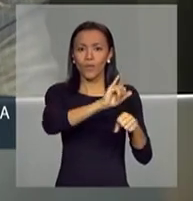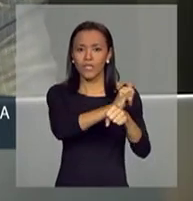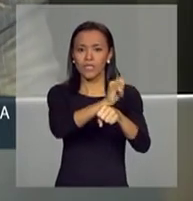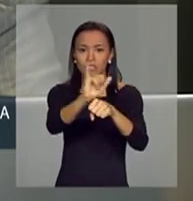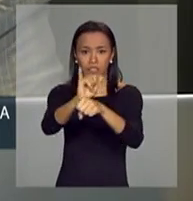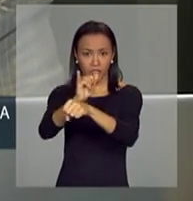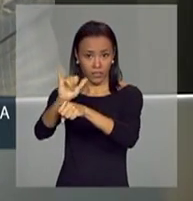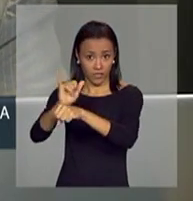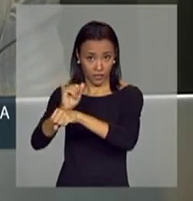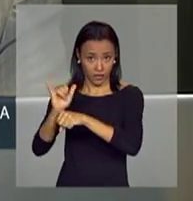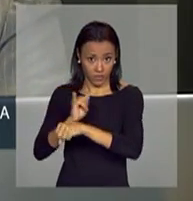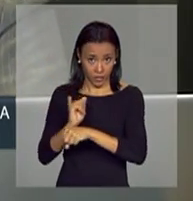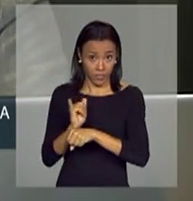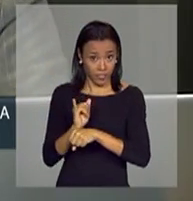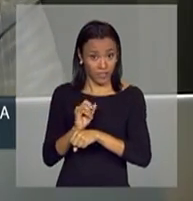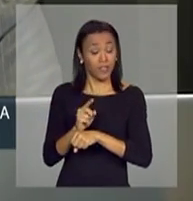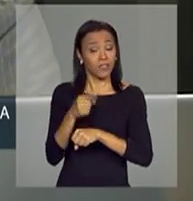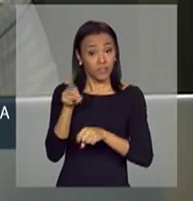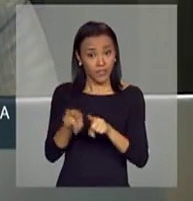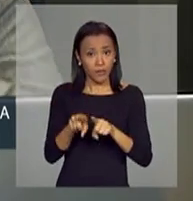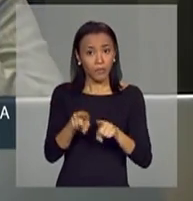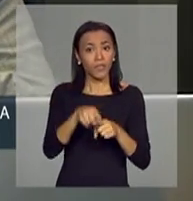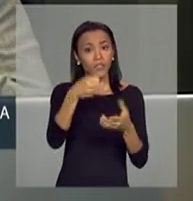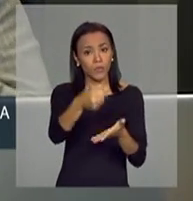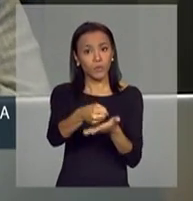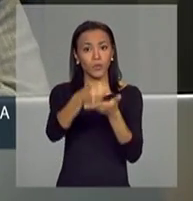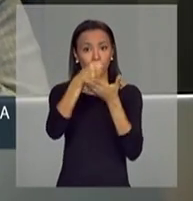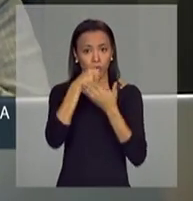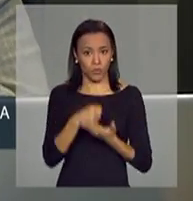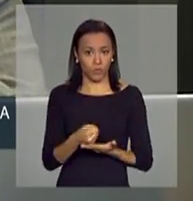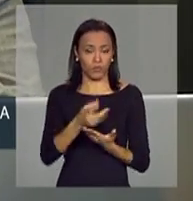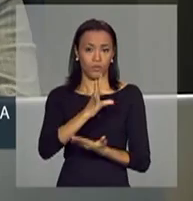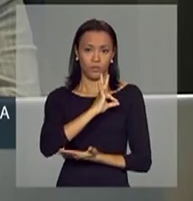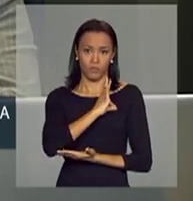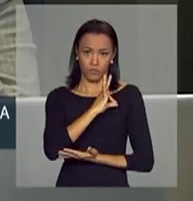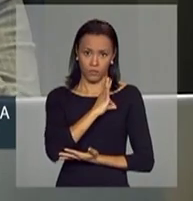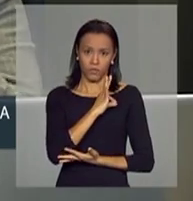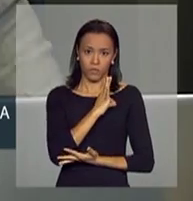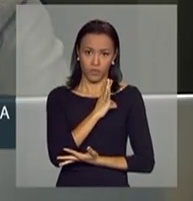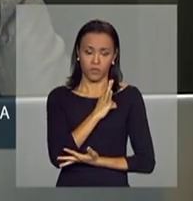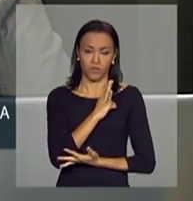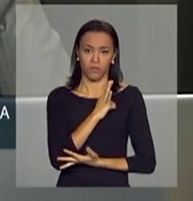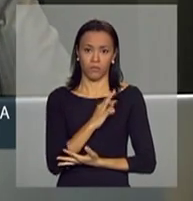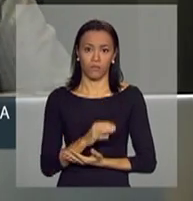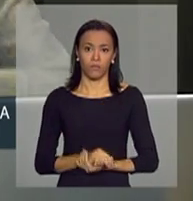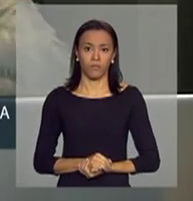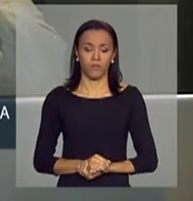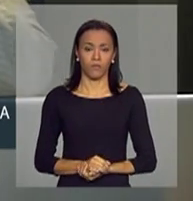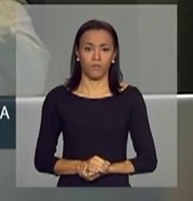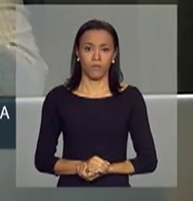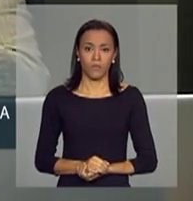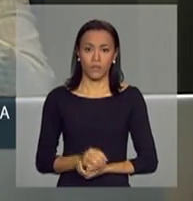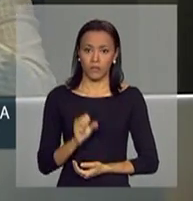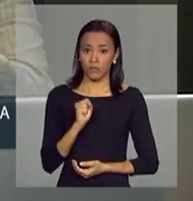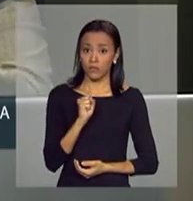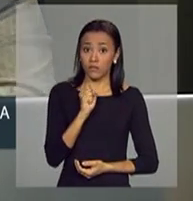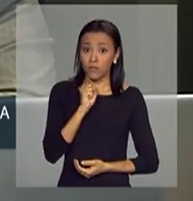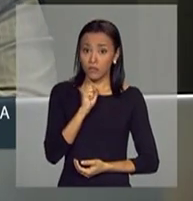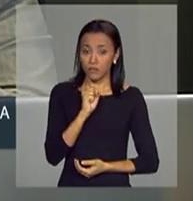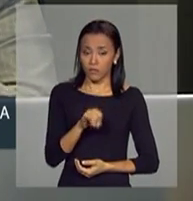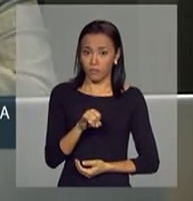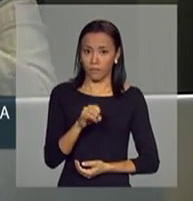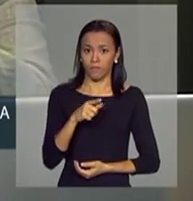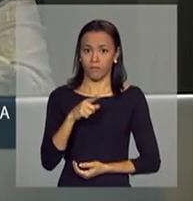un aparato judicial. Entonces, para mí la consecuencia lógica de esa pregunta es la siguiente. Si alguien